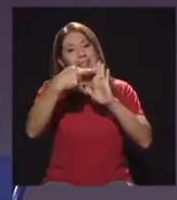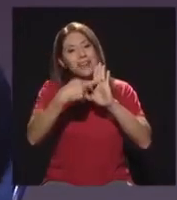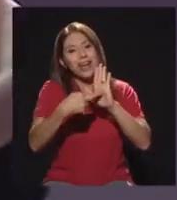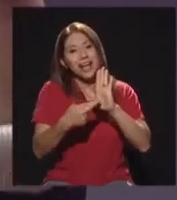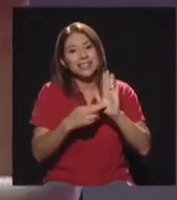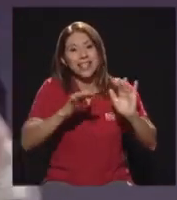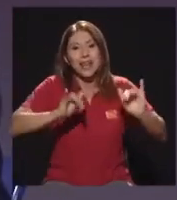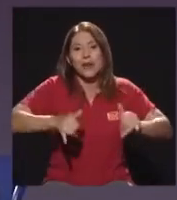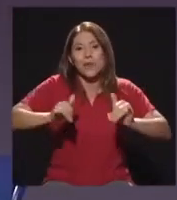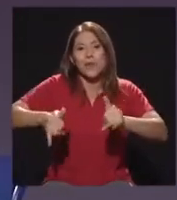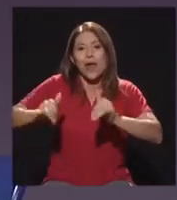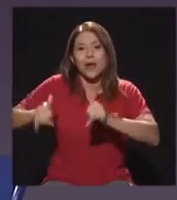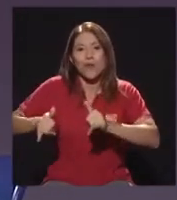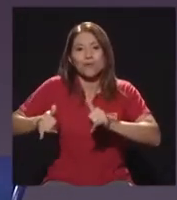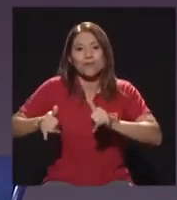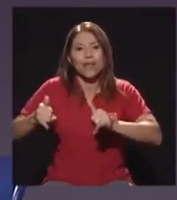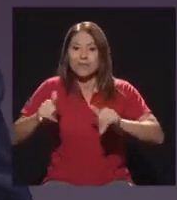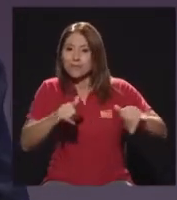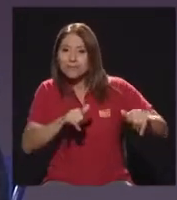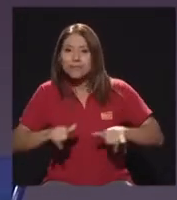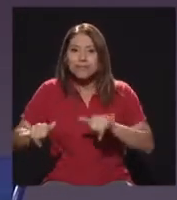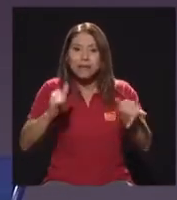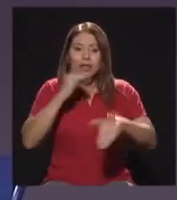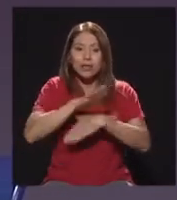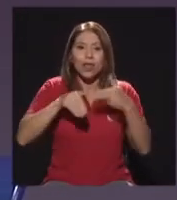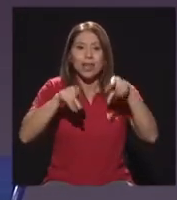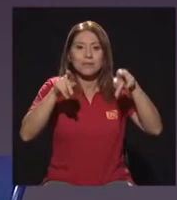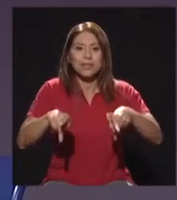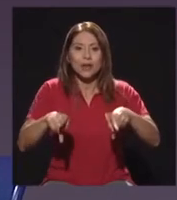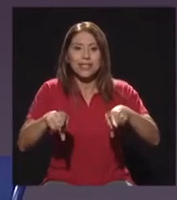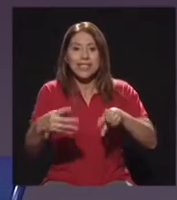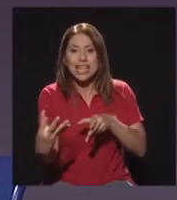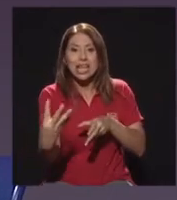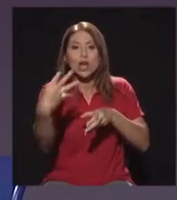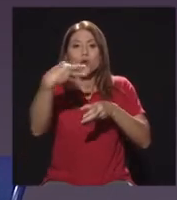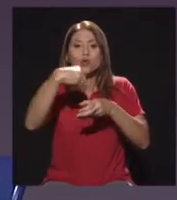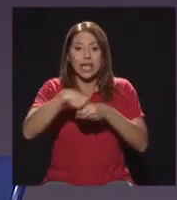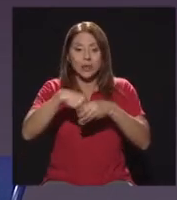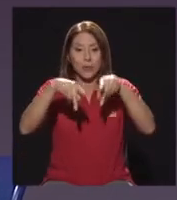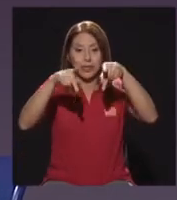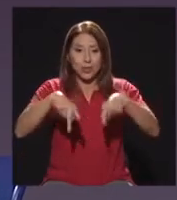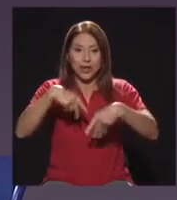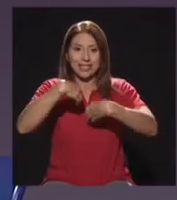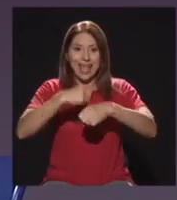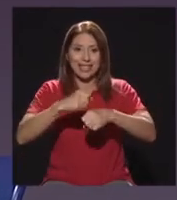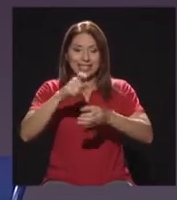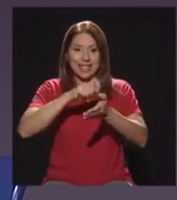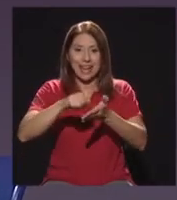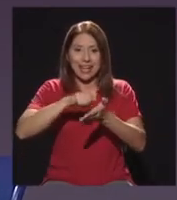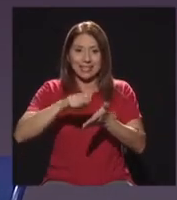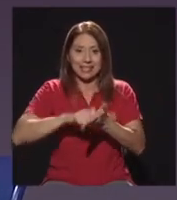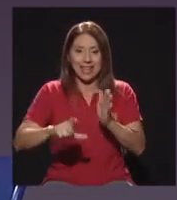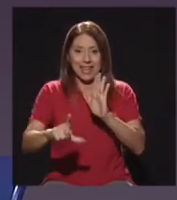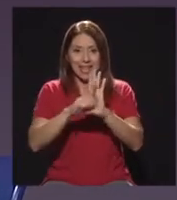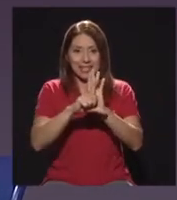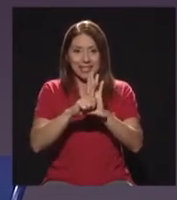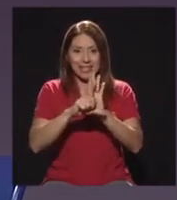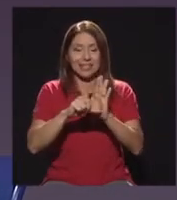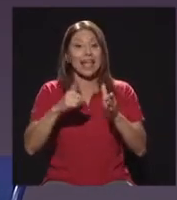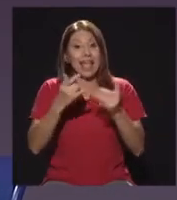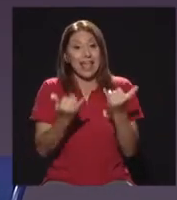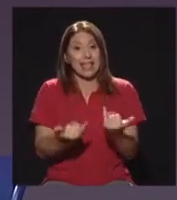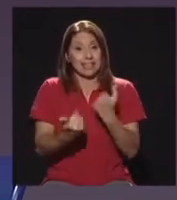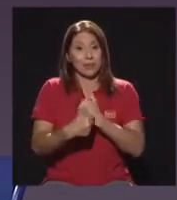reglas del juego para todas las personas incluyendo a las personas que legislan de manera tal que en este momento los